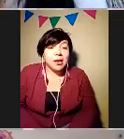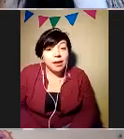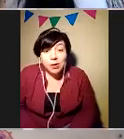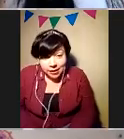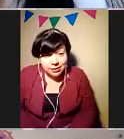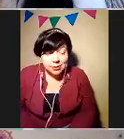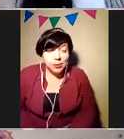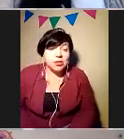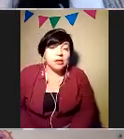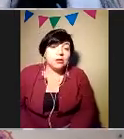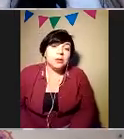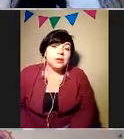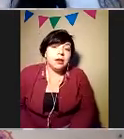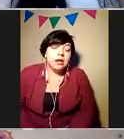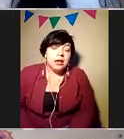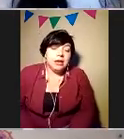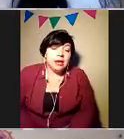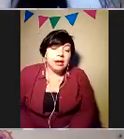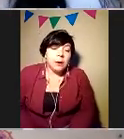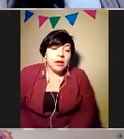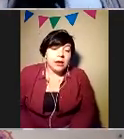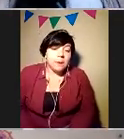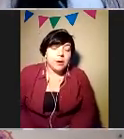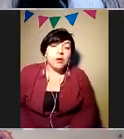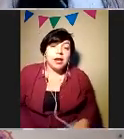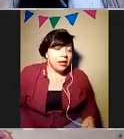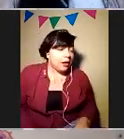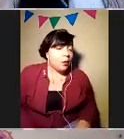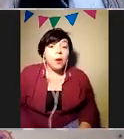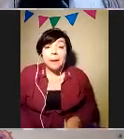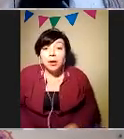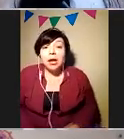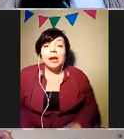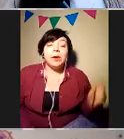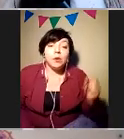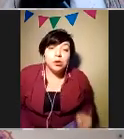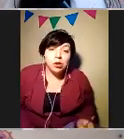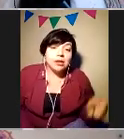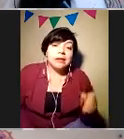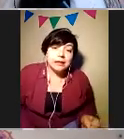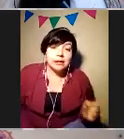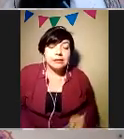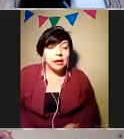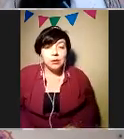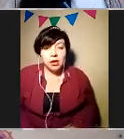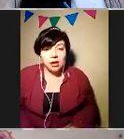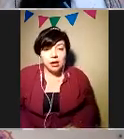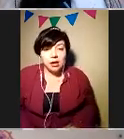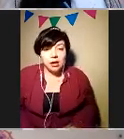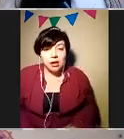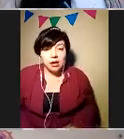como decíamos recién. Estamos, como dice el documental, y que lo que ha generado es un cambio en la producción de tendencias de la